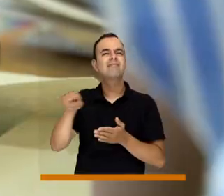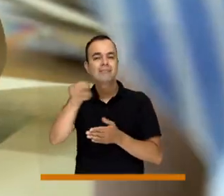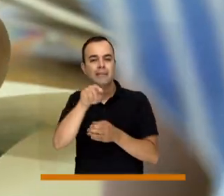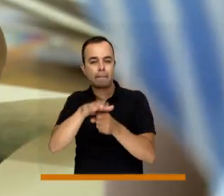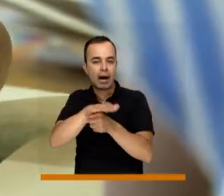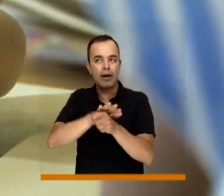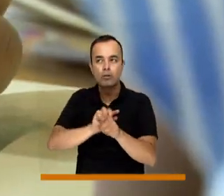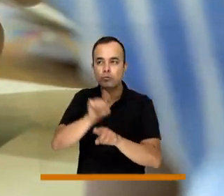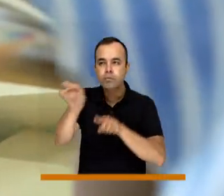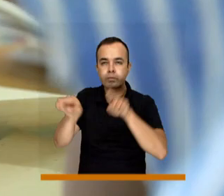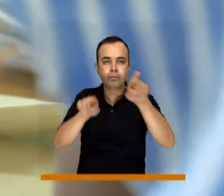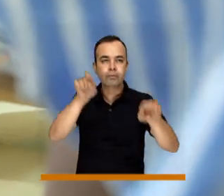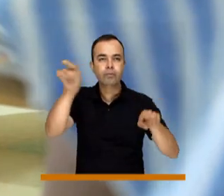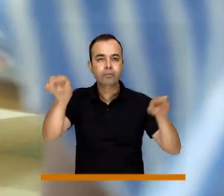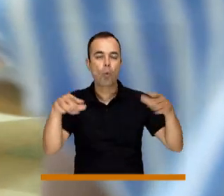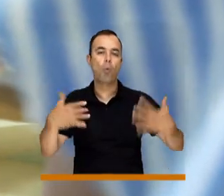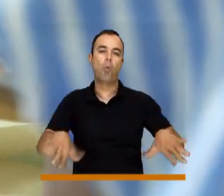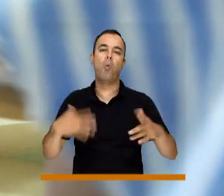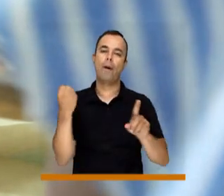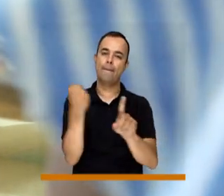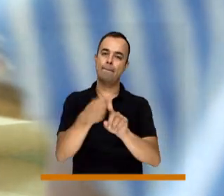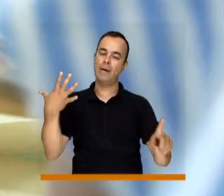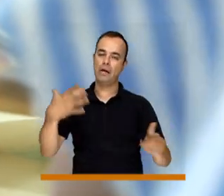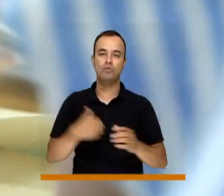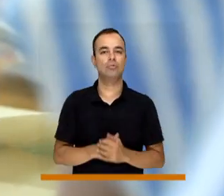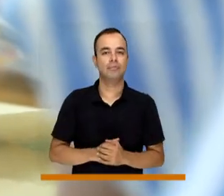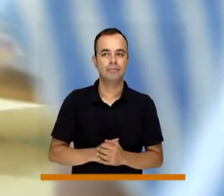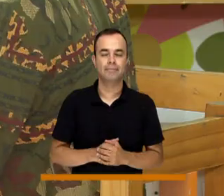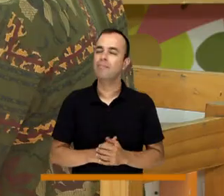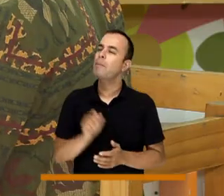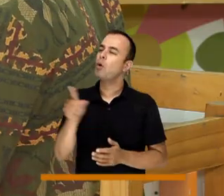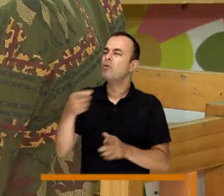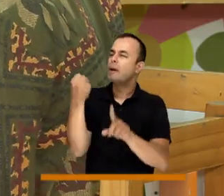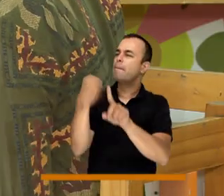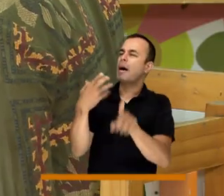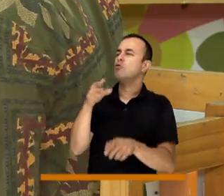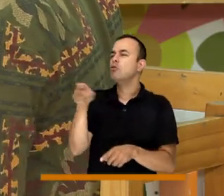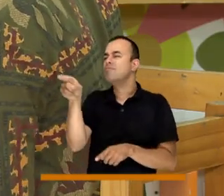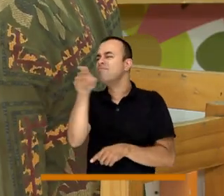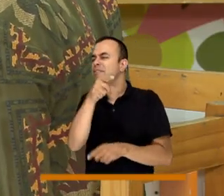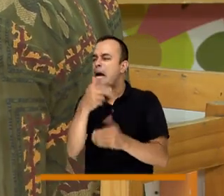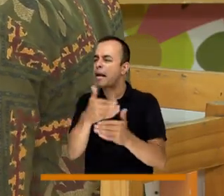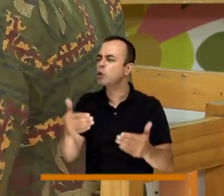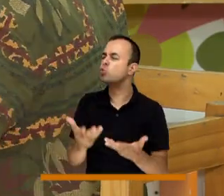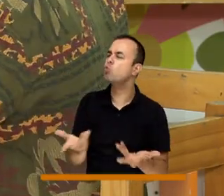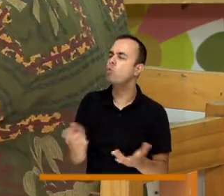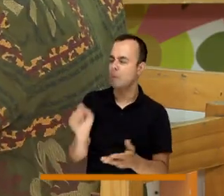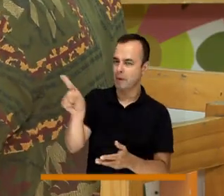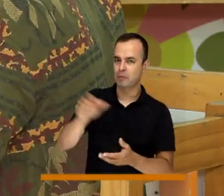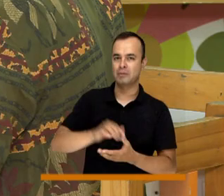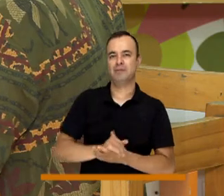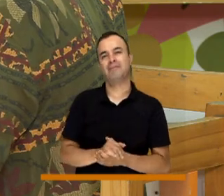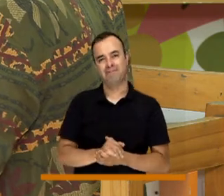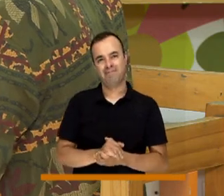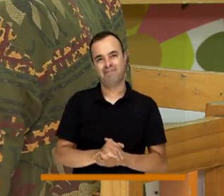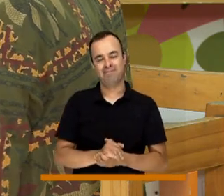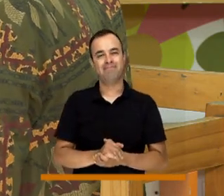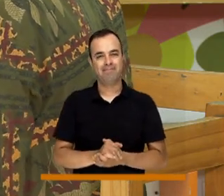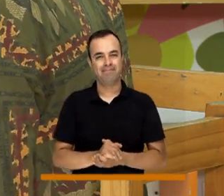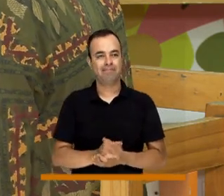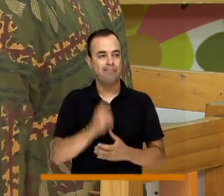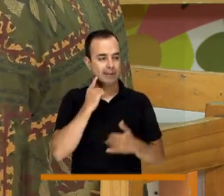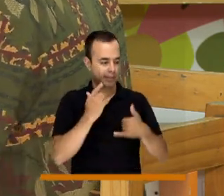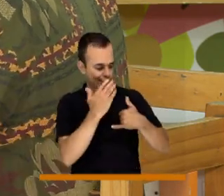efectivamente adelantan el proyecto. ¿Cómo podemos decir que se impacta la vida de un niño que crece en una biblioteca, directora? En